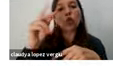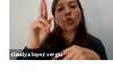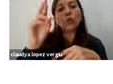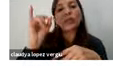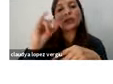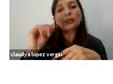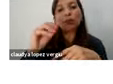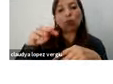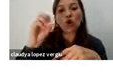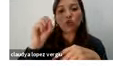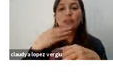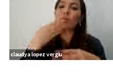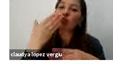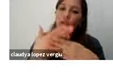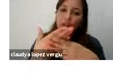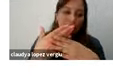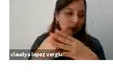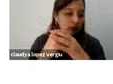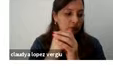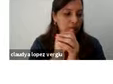mujeres. Muchas gracias.